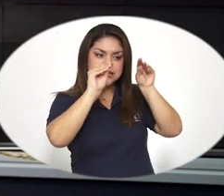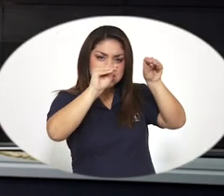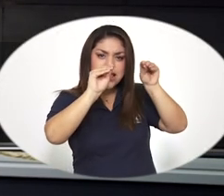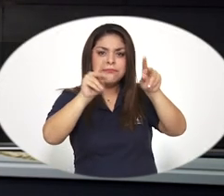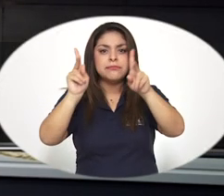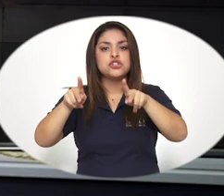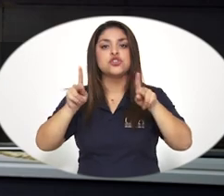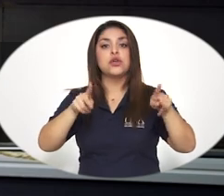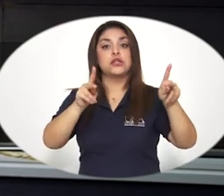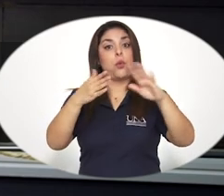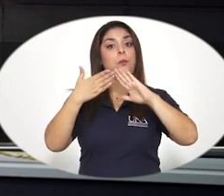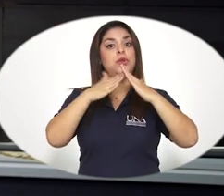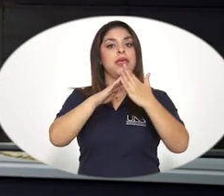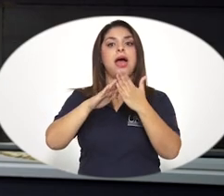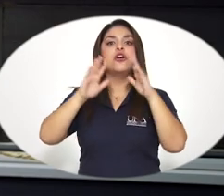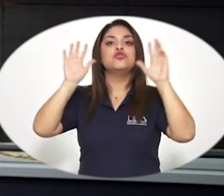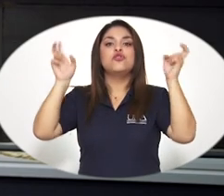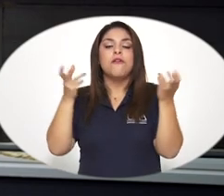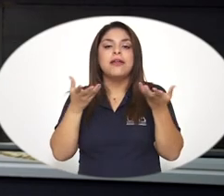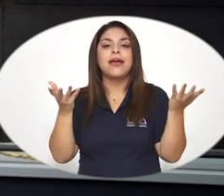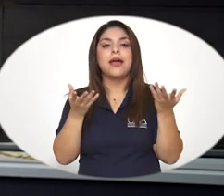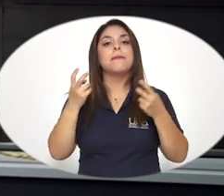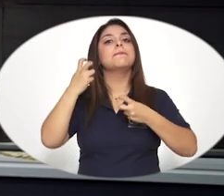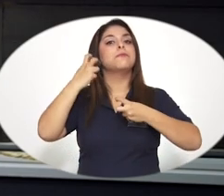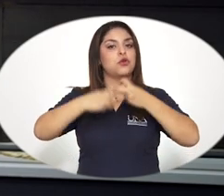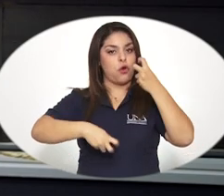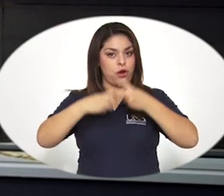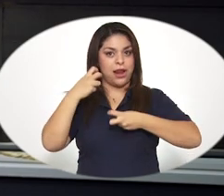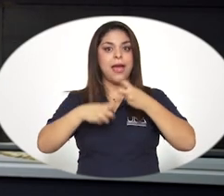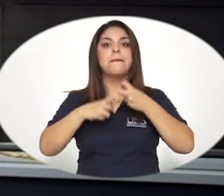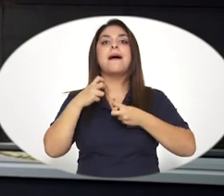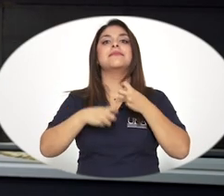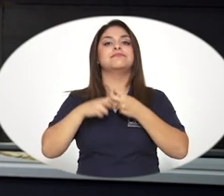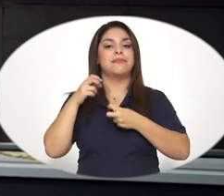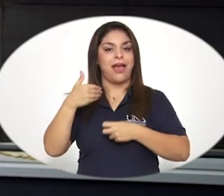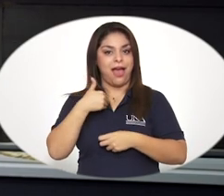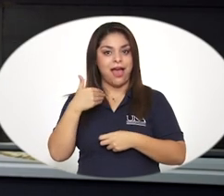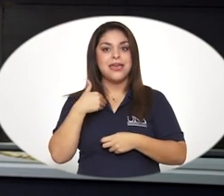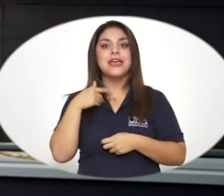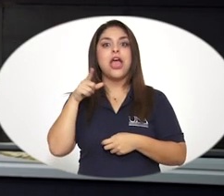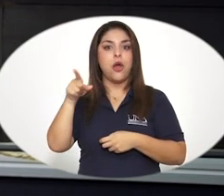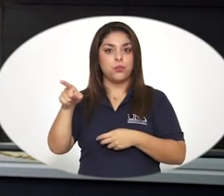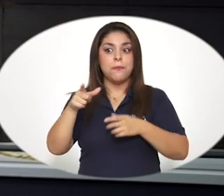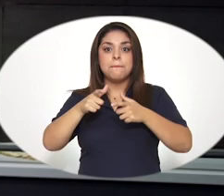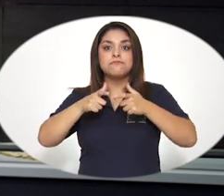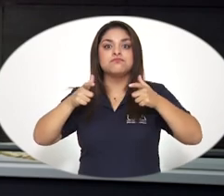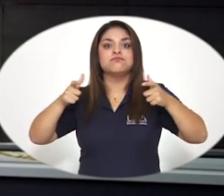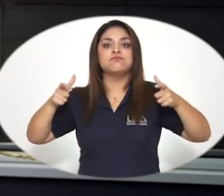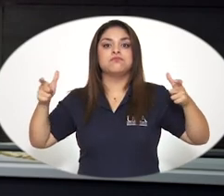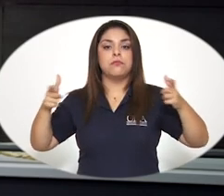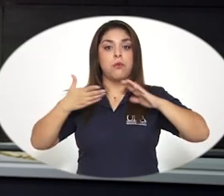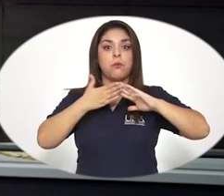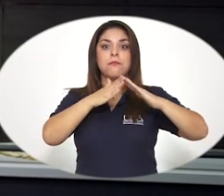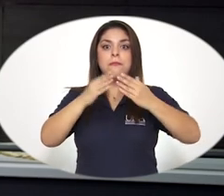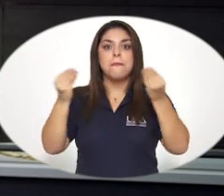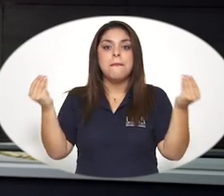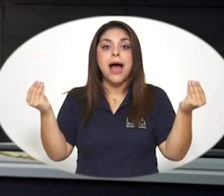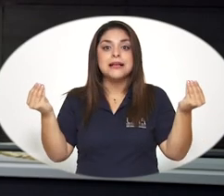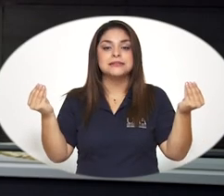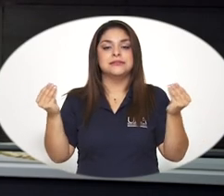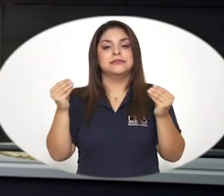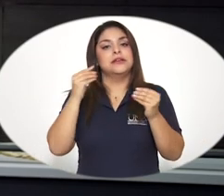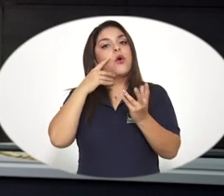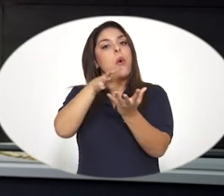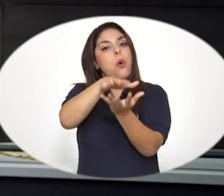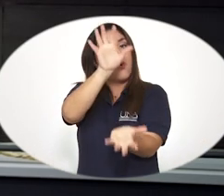enseñarle a la gente de las comunidades sobre la problemática que se ve inmersa en una situación de crecimiento de poblaciones